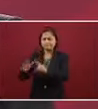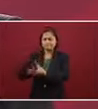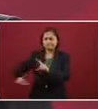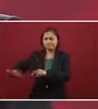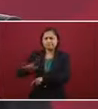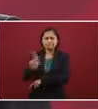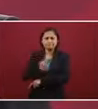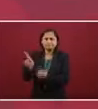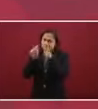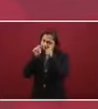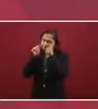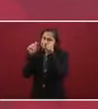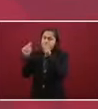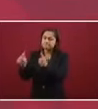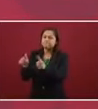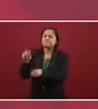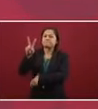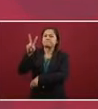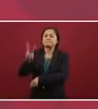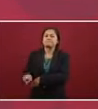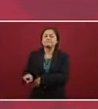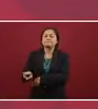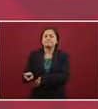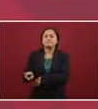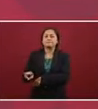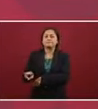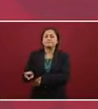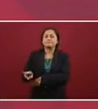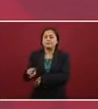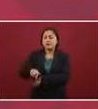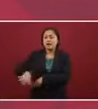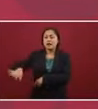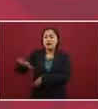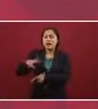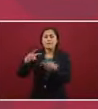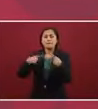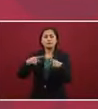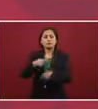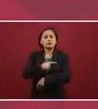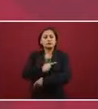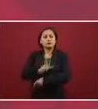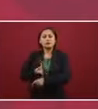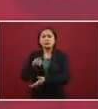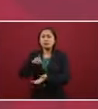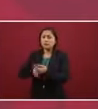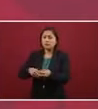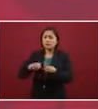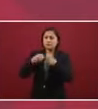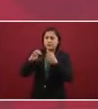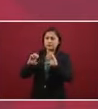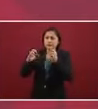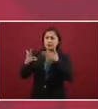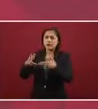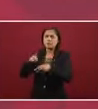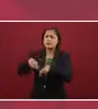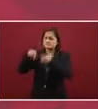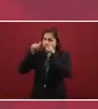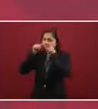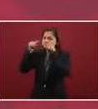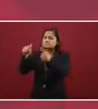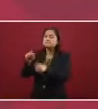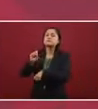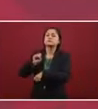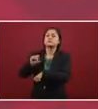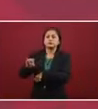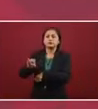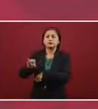especial a la gente humilde, a la gente pobre en Chiapas, y se están dando